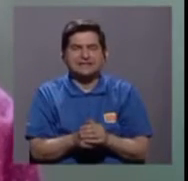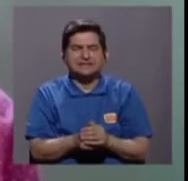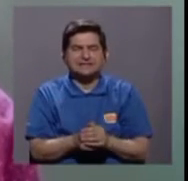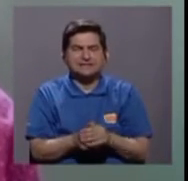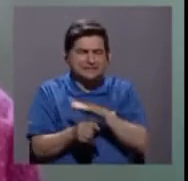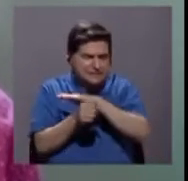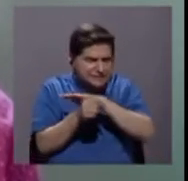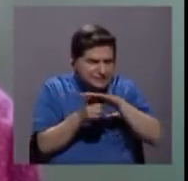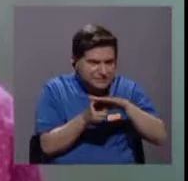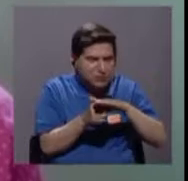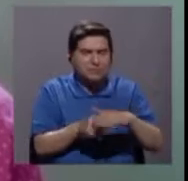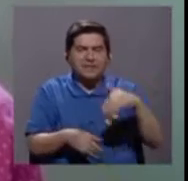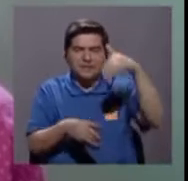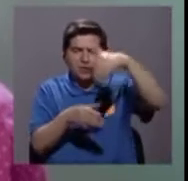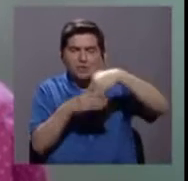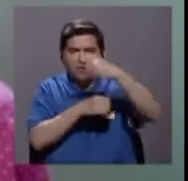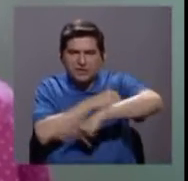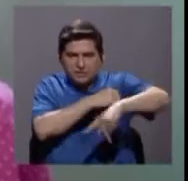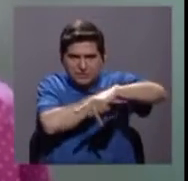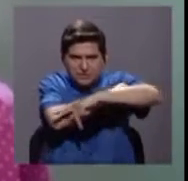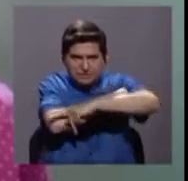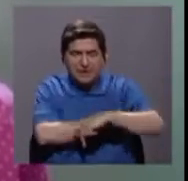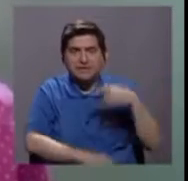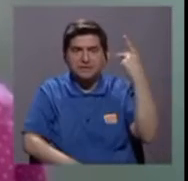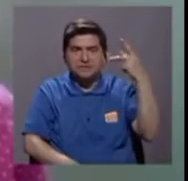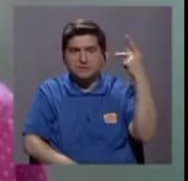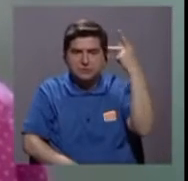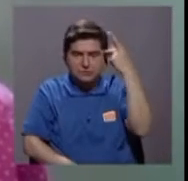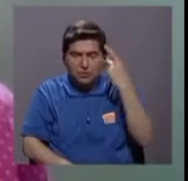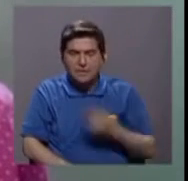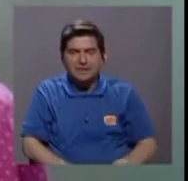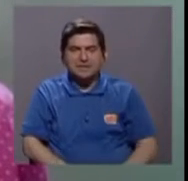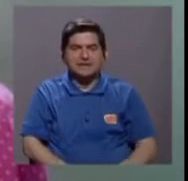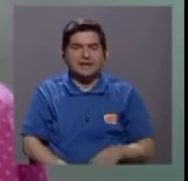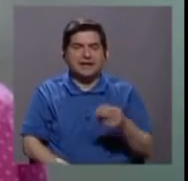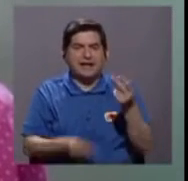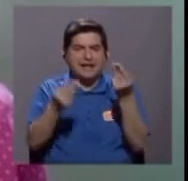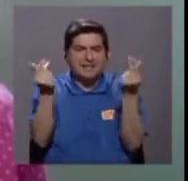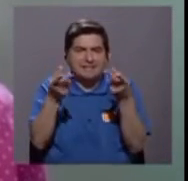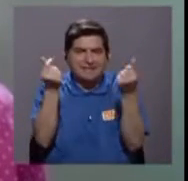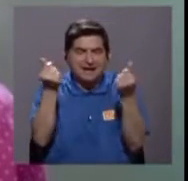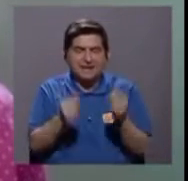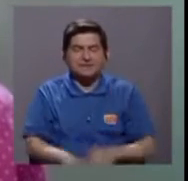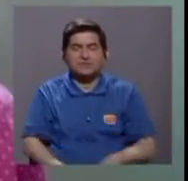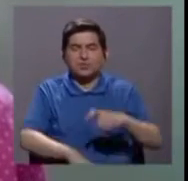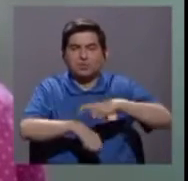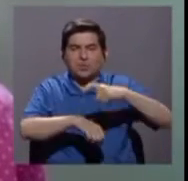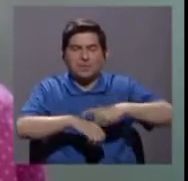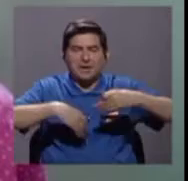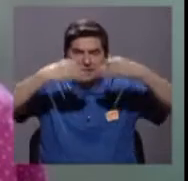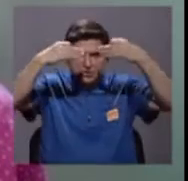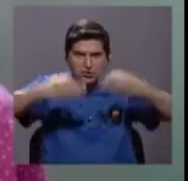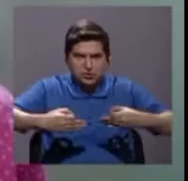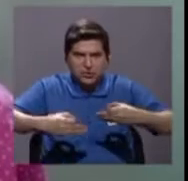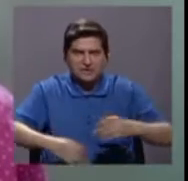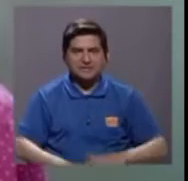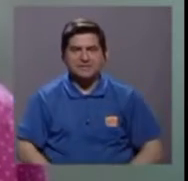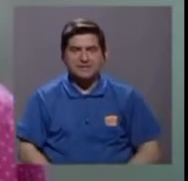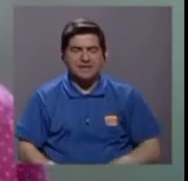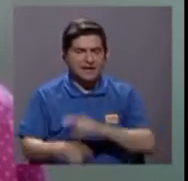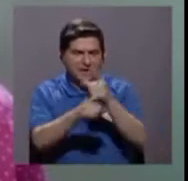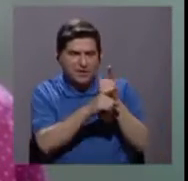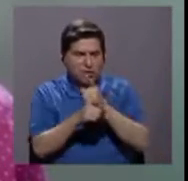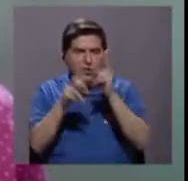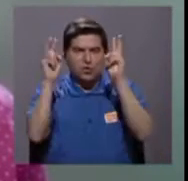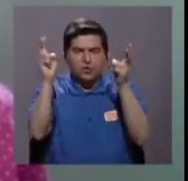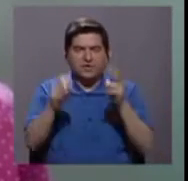son estratégicos para el país, que la política fiscal, etcétera, ¿verdad? La toma de decisiones para corregir estos temas